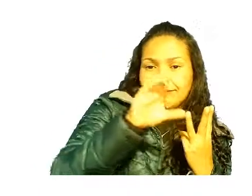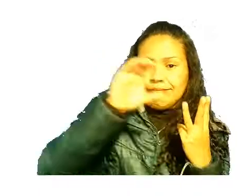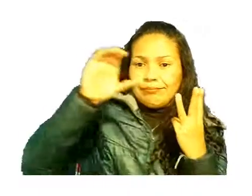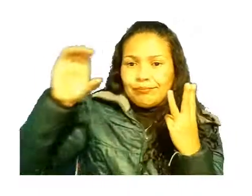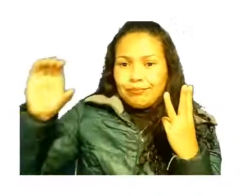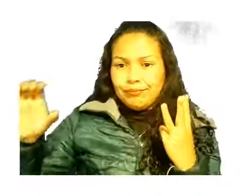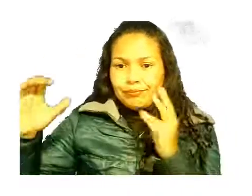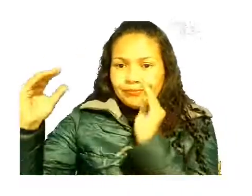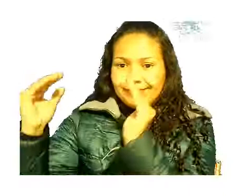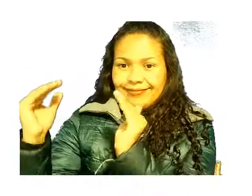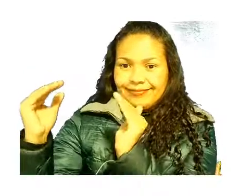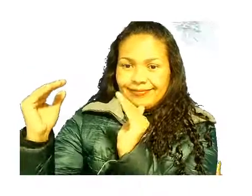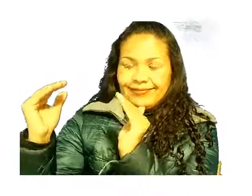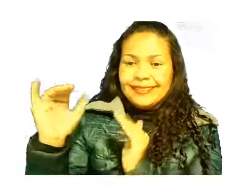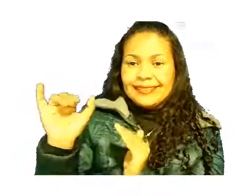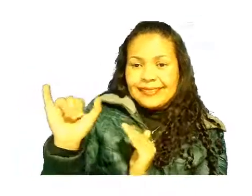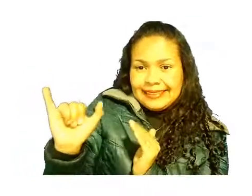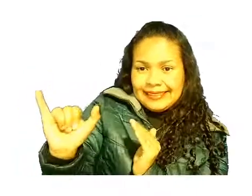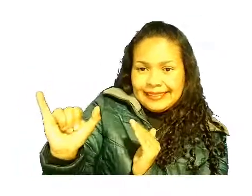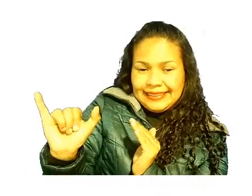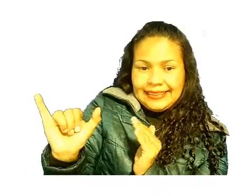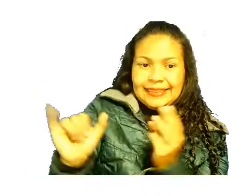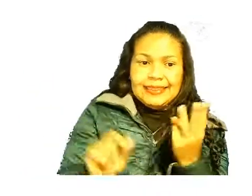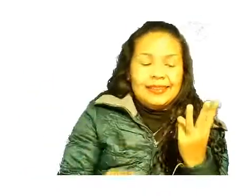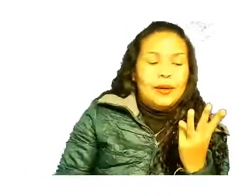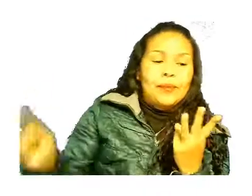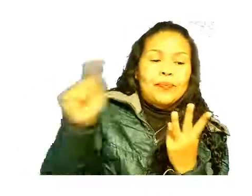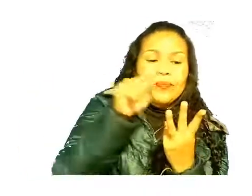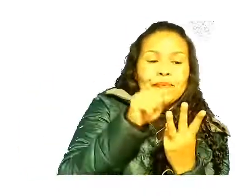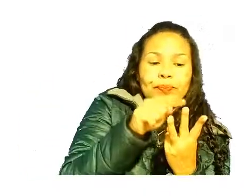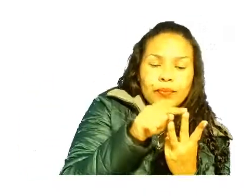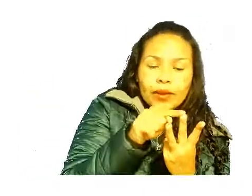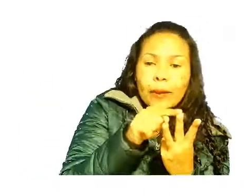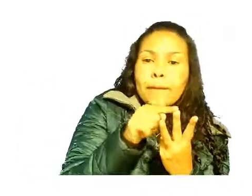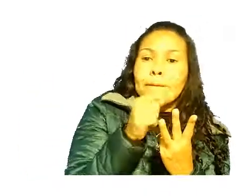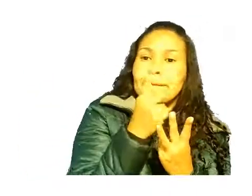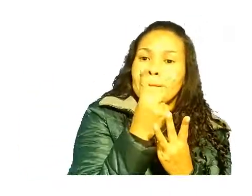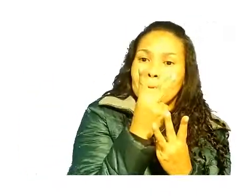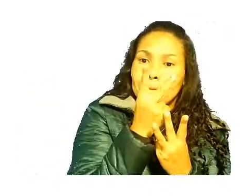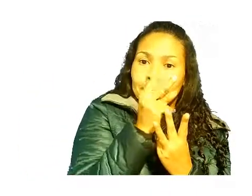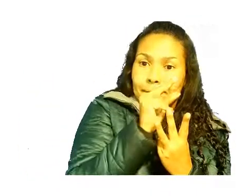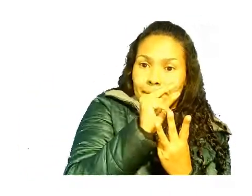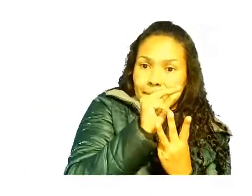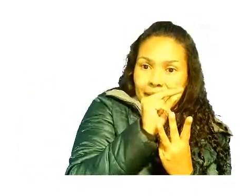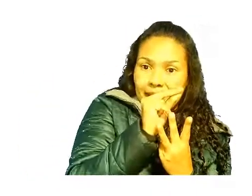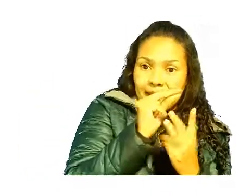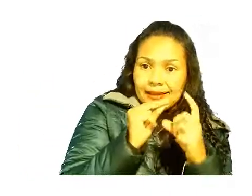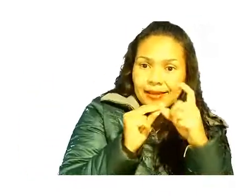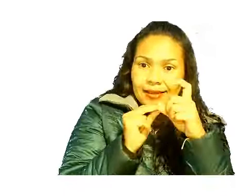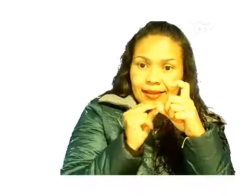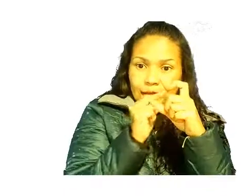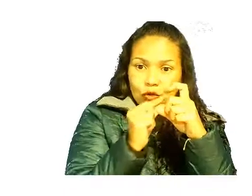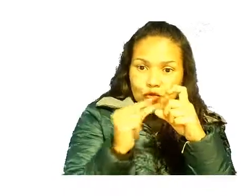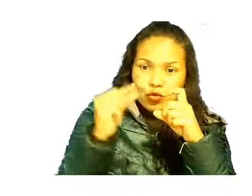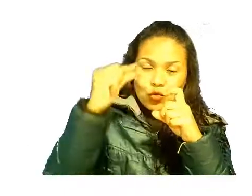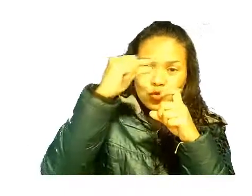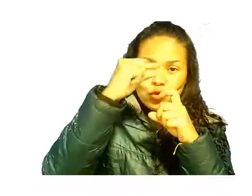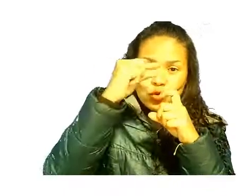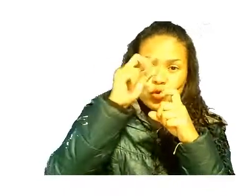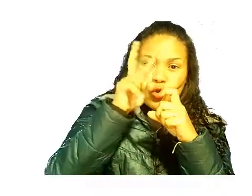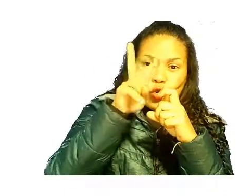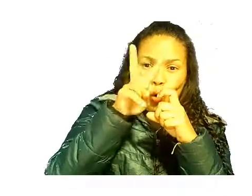del trinomio que iría dentro del factor o dentro de los paréntesis. Nuestro segundo término